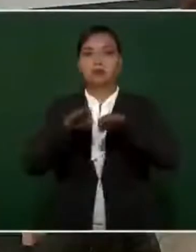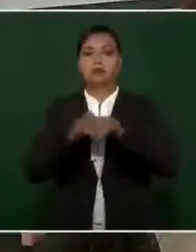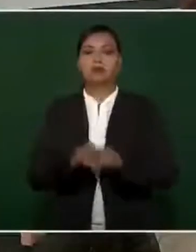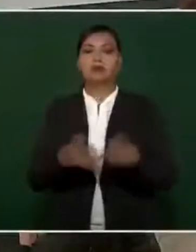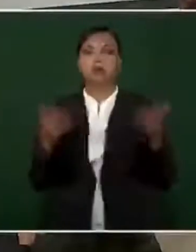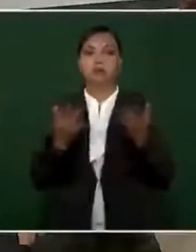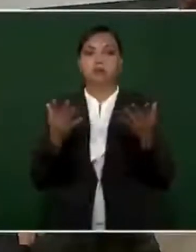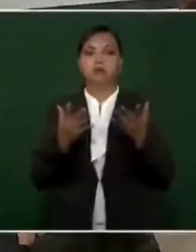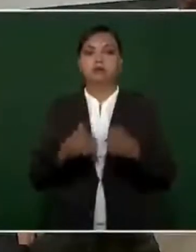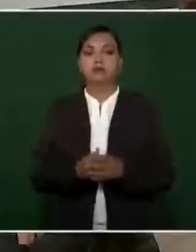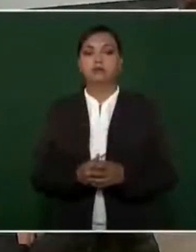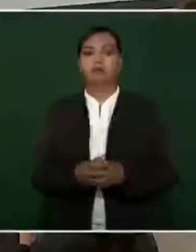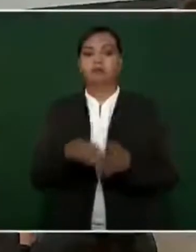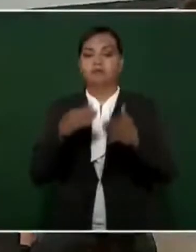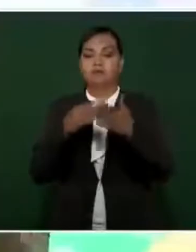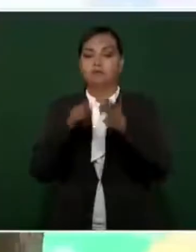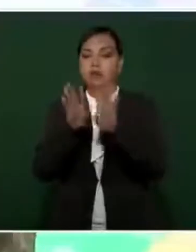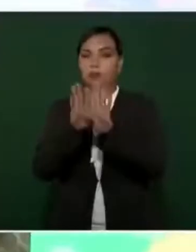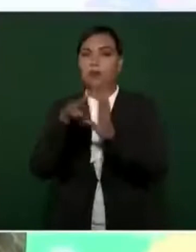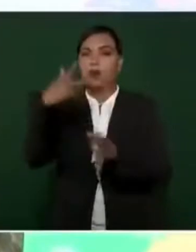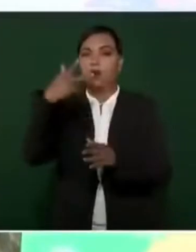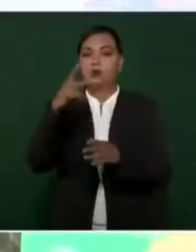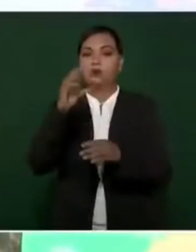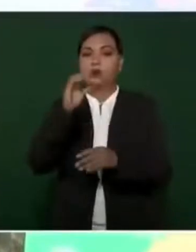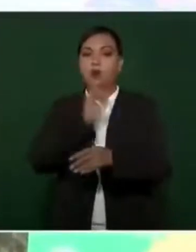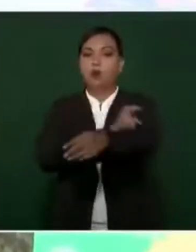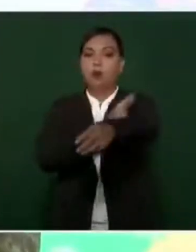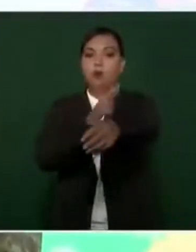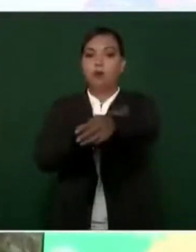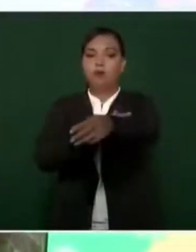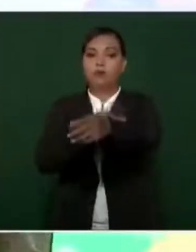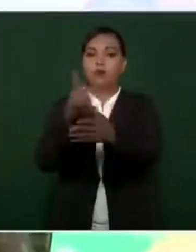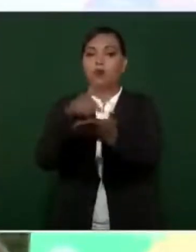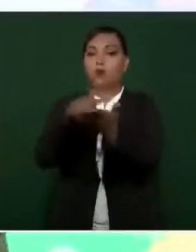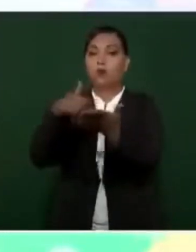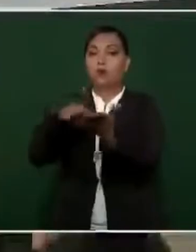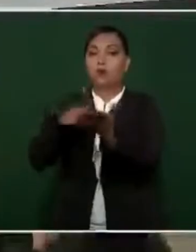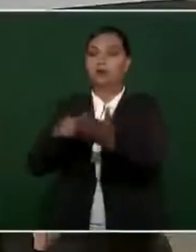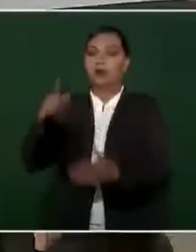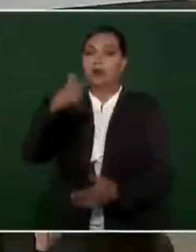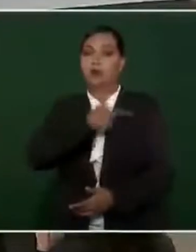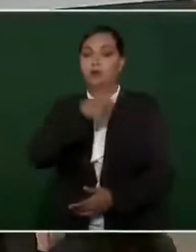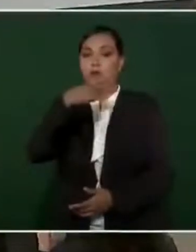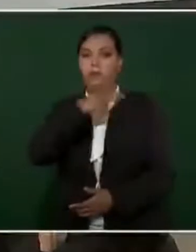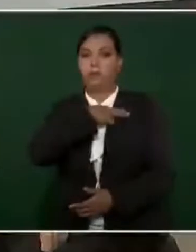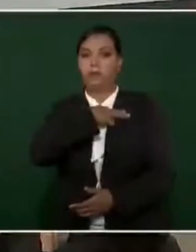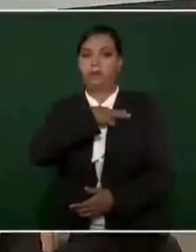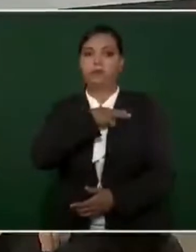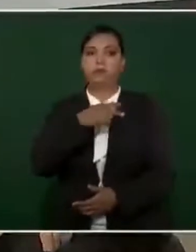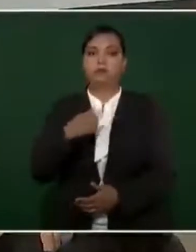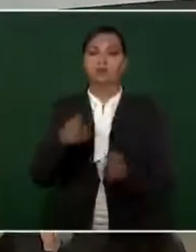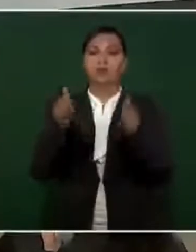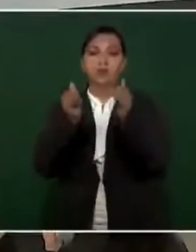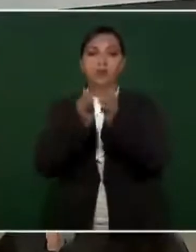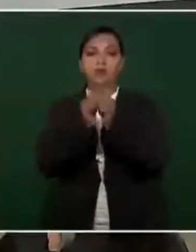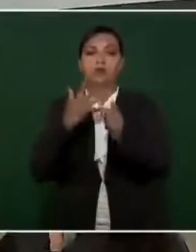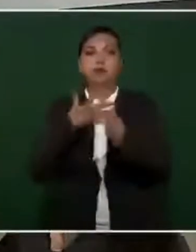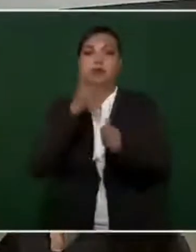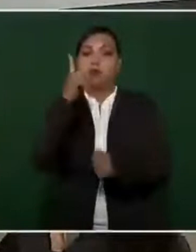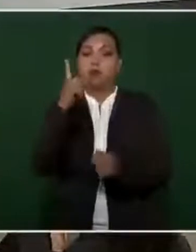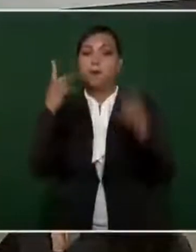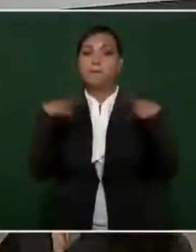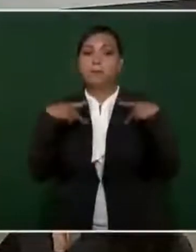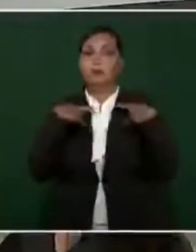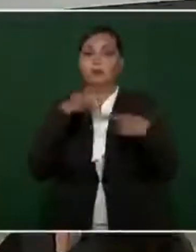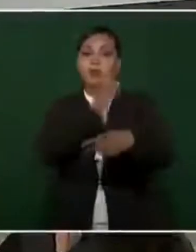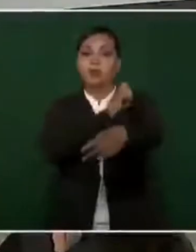las delimitaciones de 8 coordinaciones regionales de la Guardia Nacional. con un coordinador estatal que